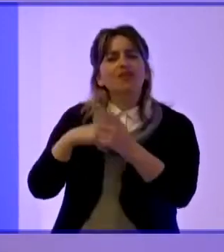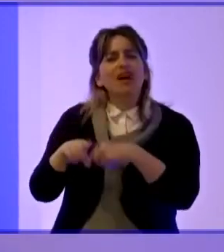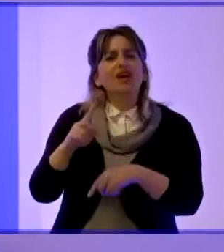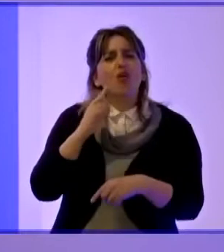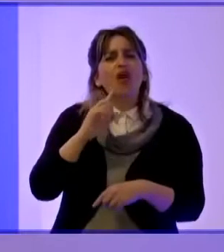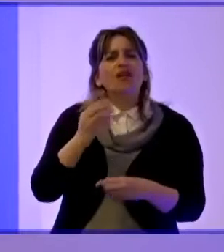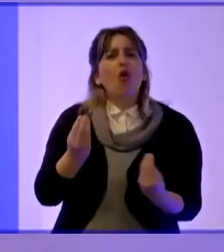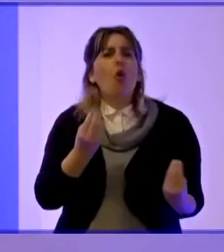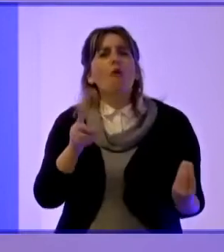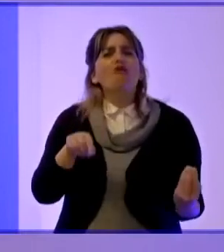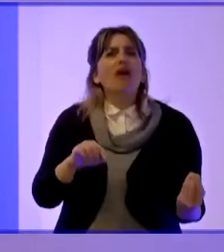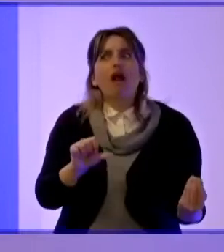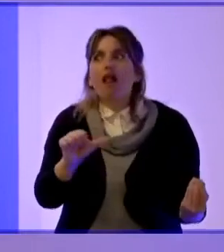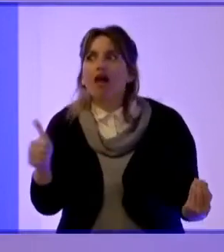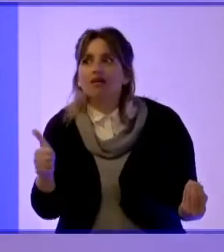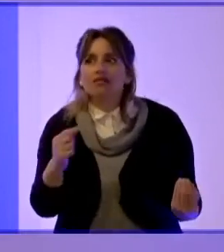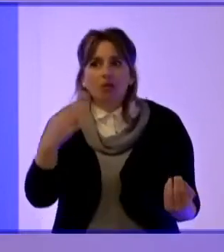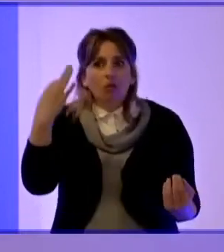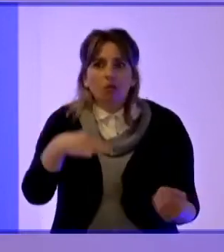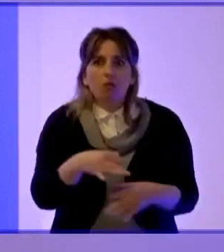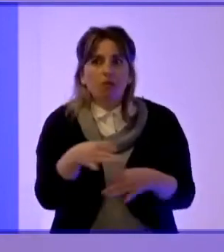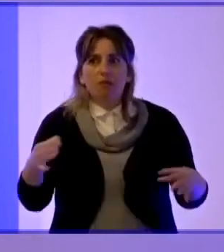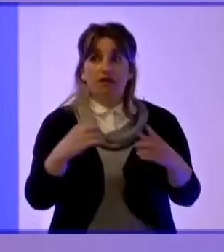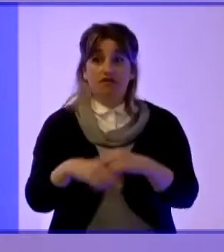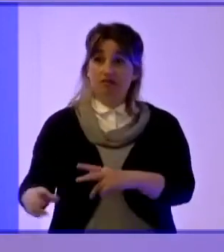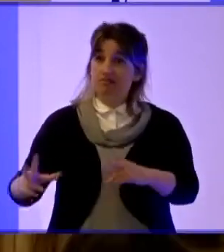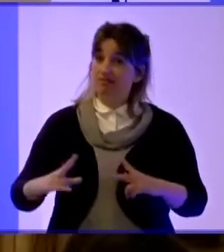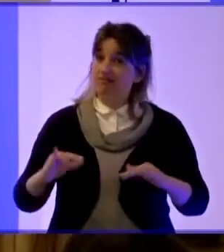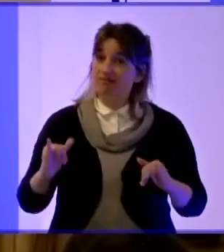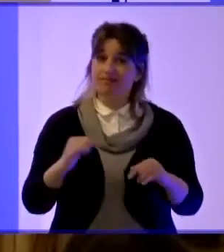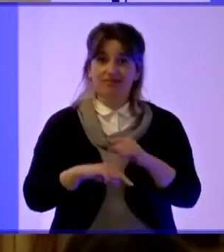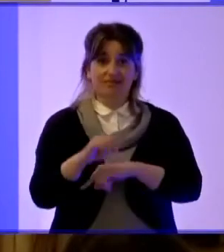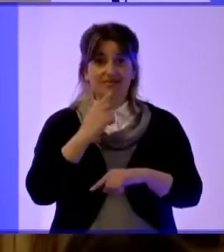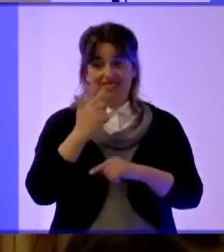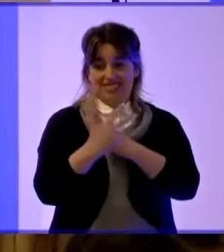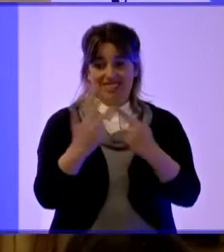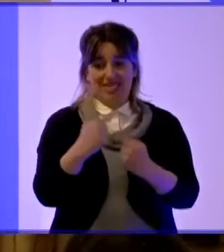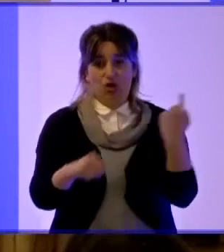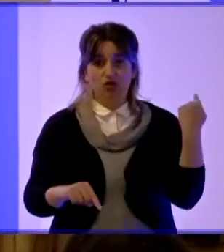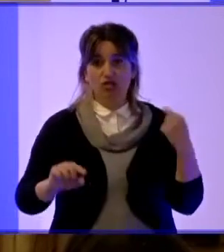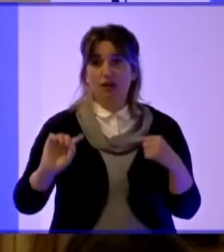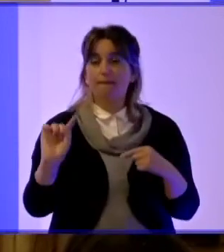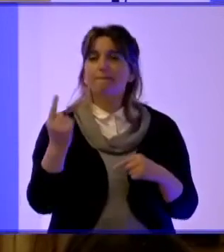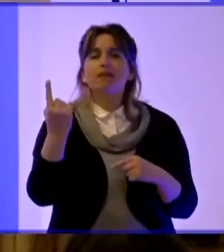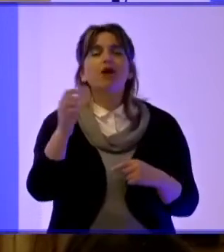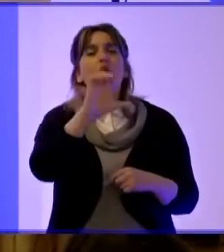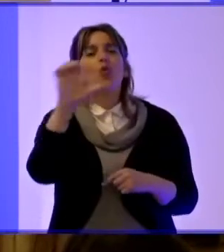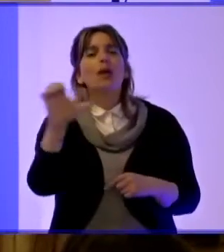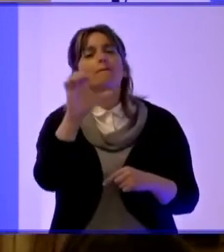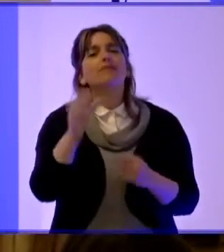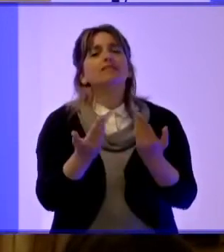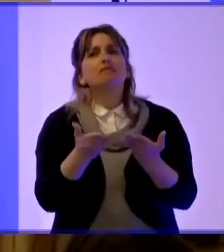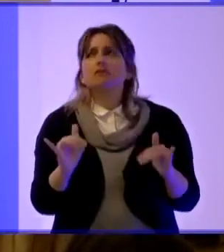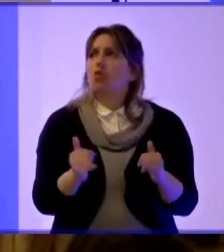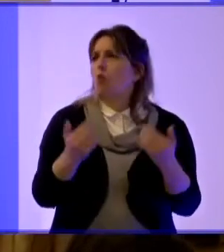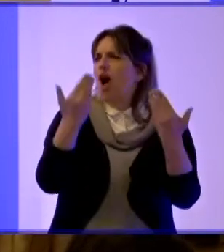del éxito, digamos, por qué le había ido tan bien, y mencionó tres elementos. Primero, una empresa desde el principio muy